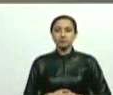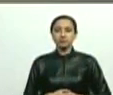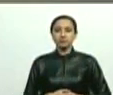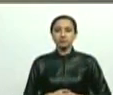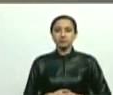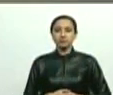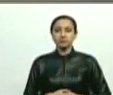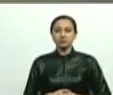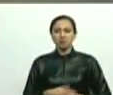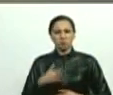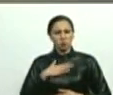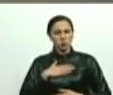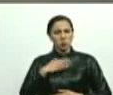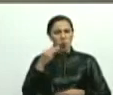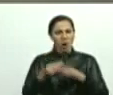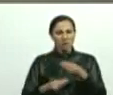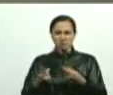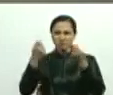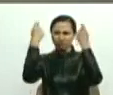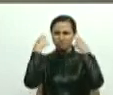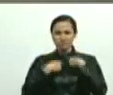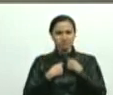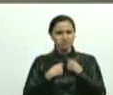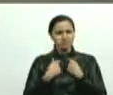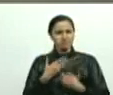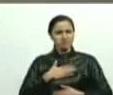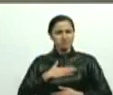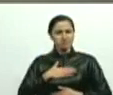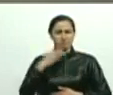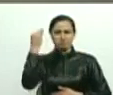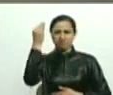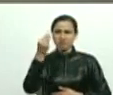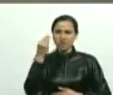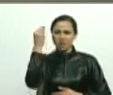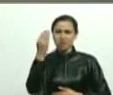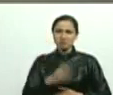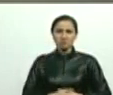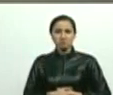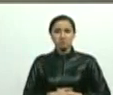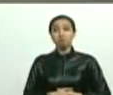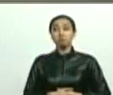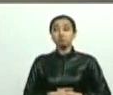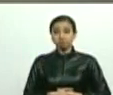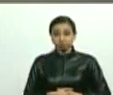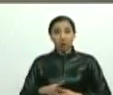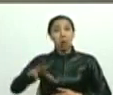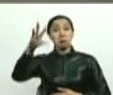¿Qué habré hecho para que me postularan? Deja grandes lecciones de humildad.